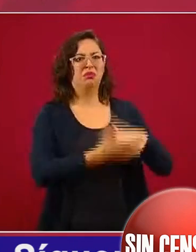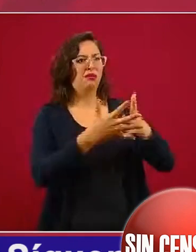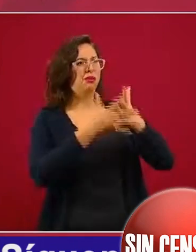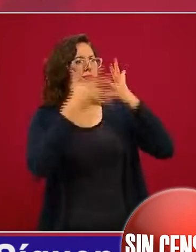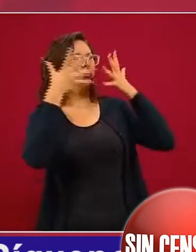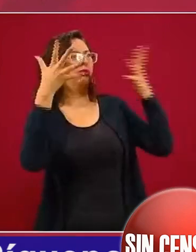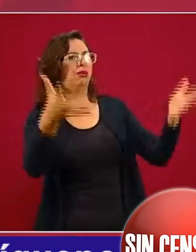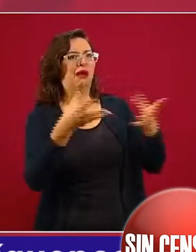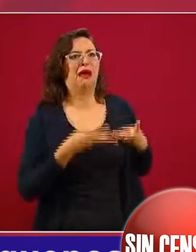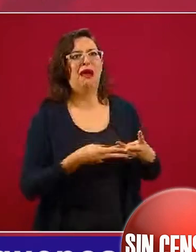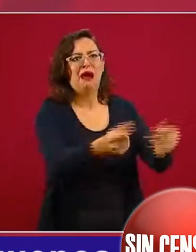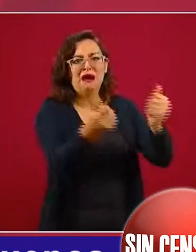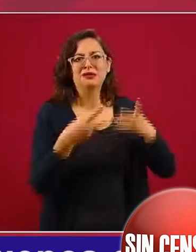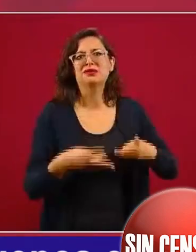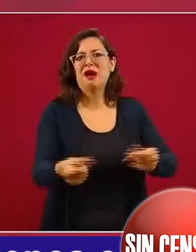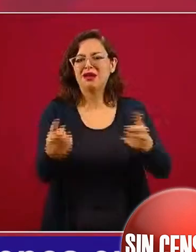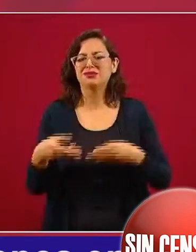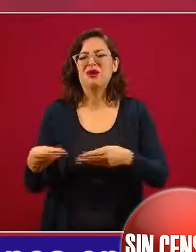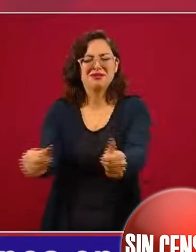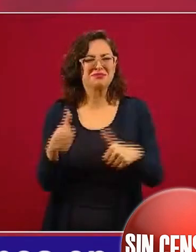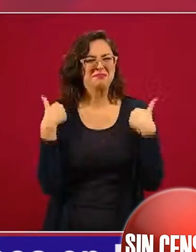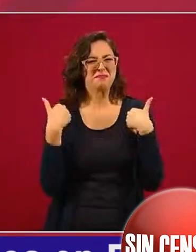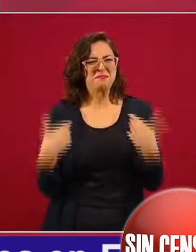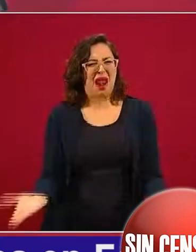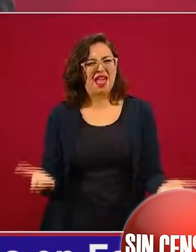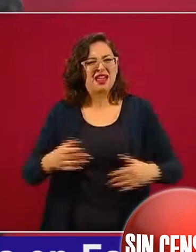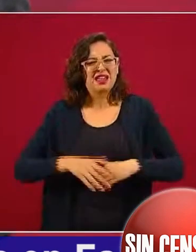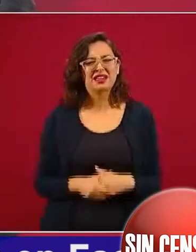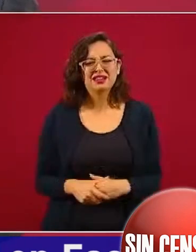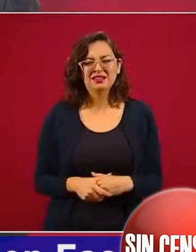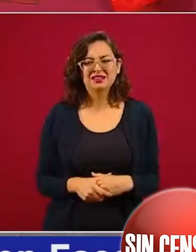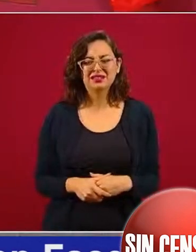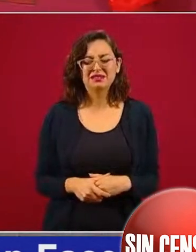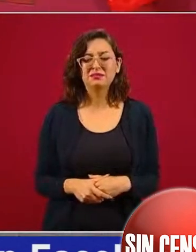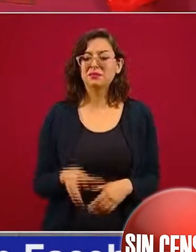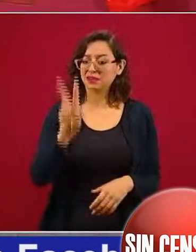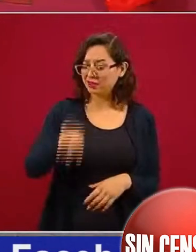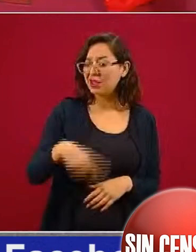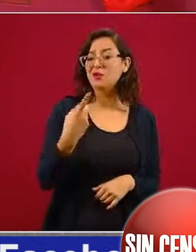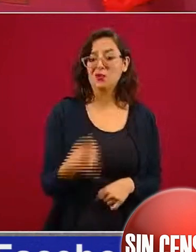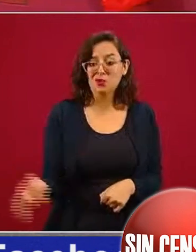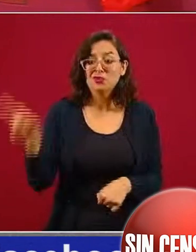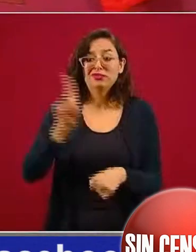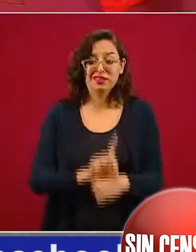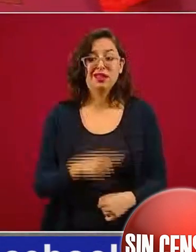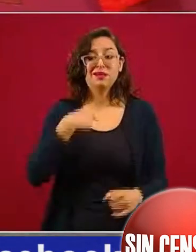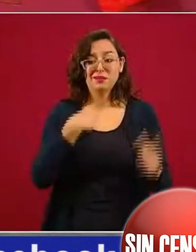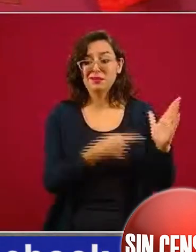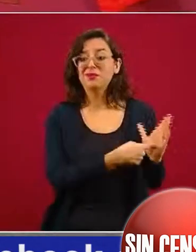Y todos los aparatos. Es que un día nos vamos a dedicar a eso,